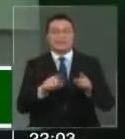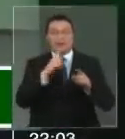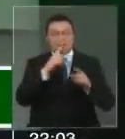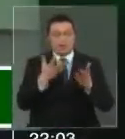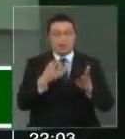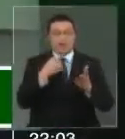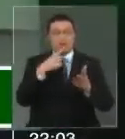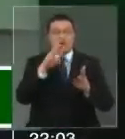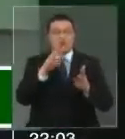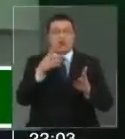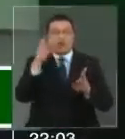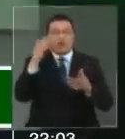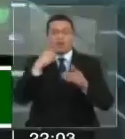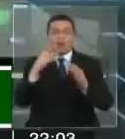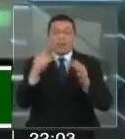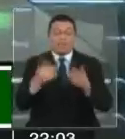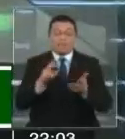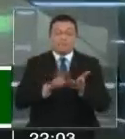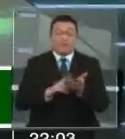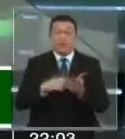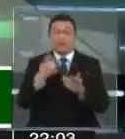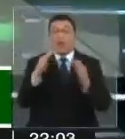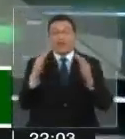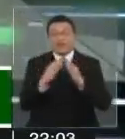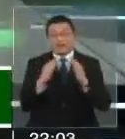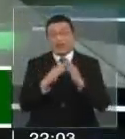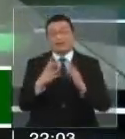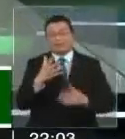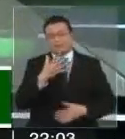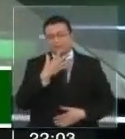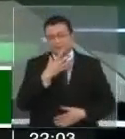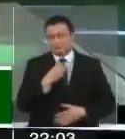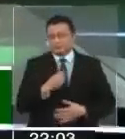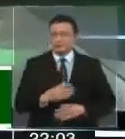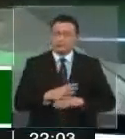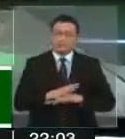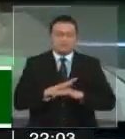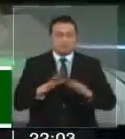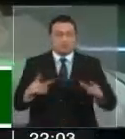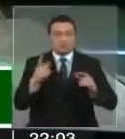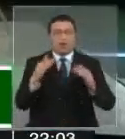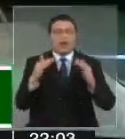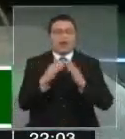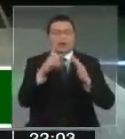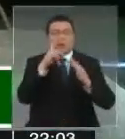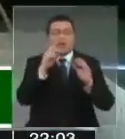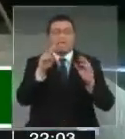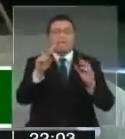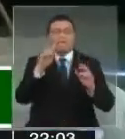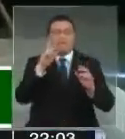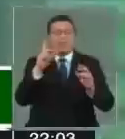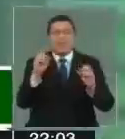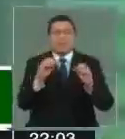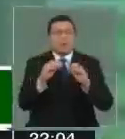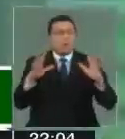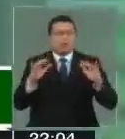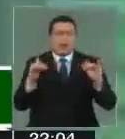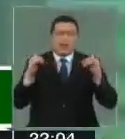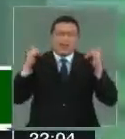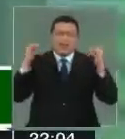una casa de verdad alucinante porque era una casa llena de vida, llena